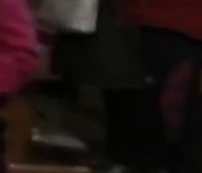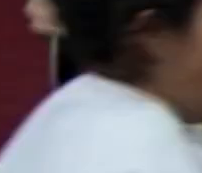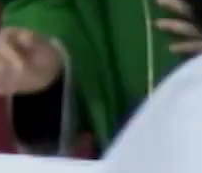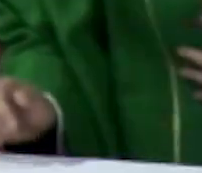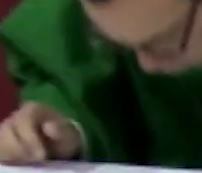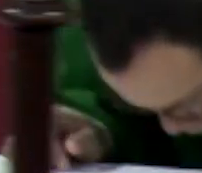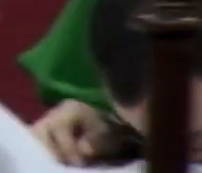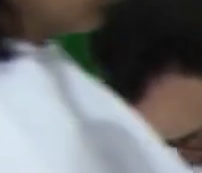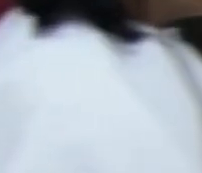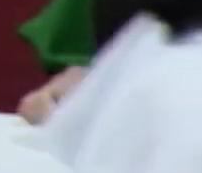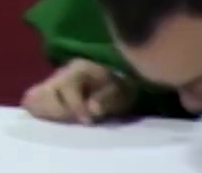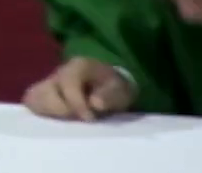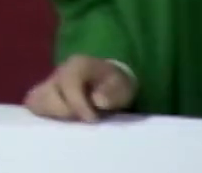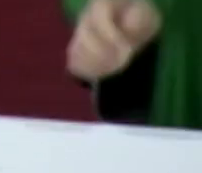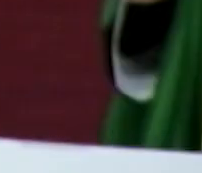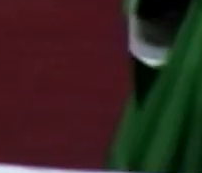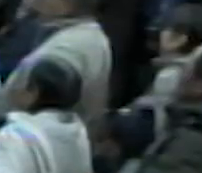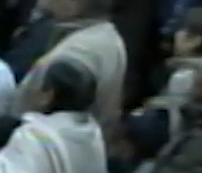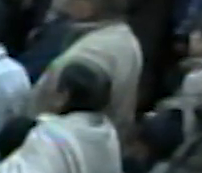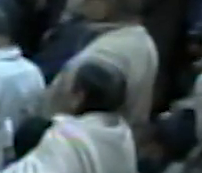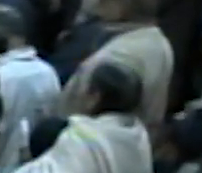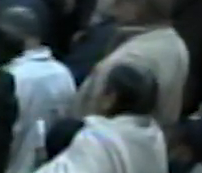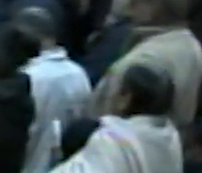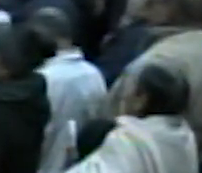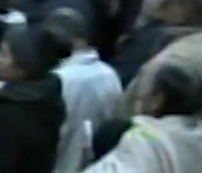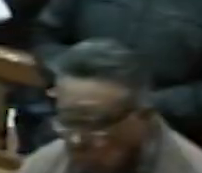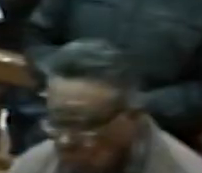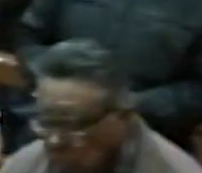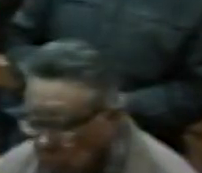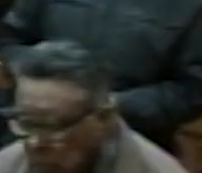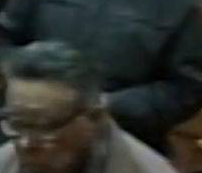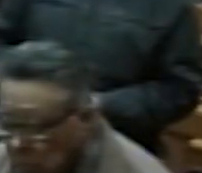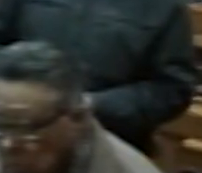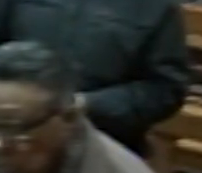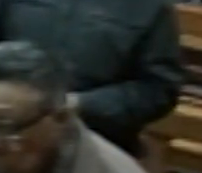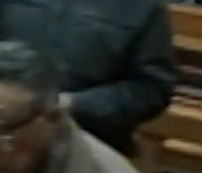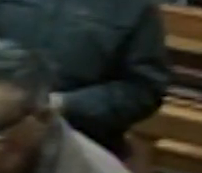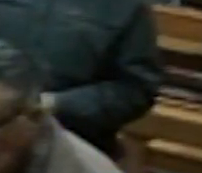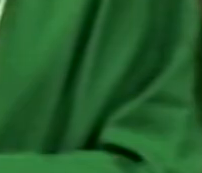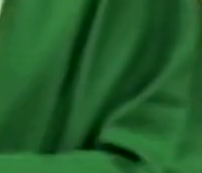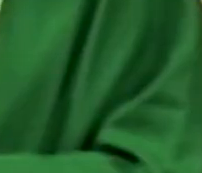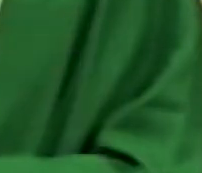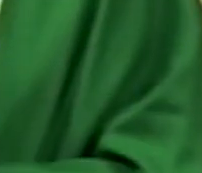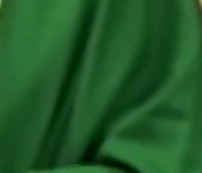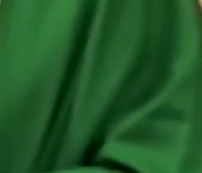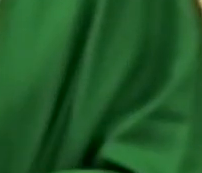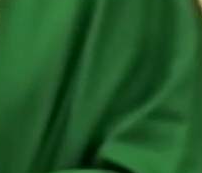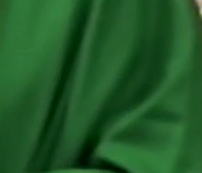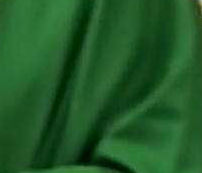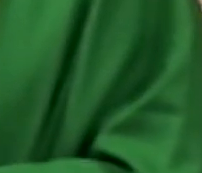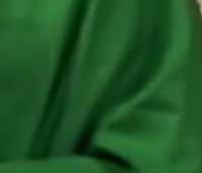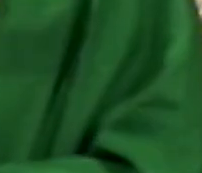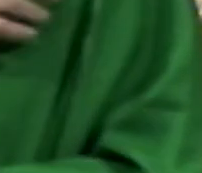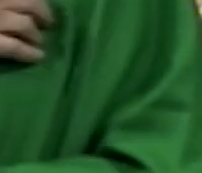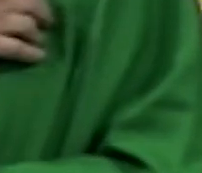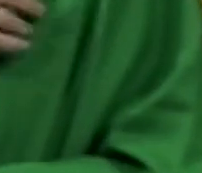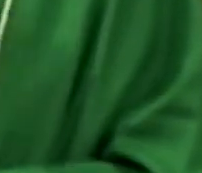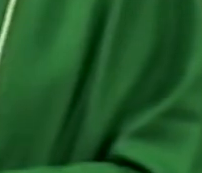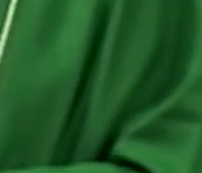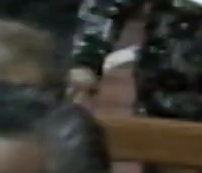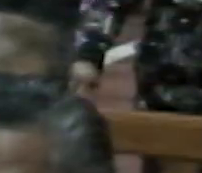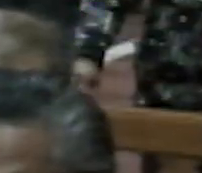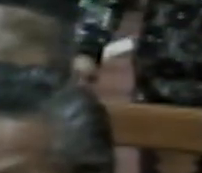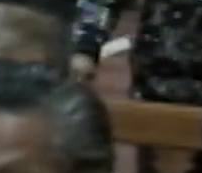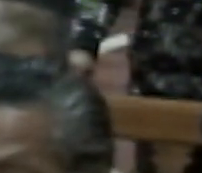Seguir a Cristo en libertad es no apegarse a las cosas que nos esclavizan de este mundo, como el poder y el dinero, ha afirmado el padre